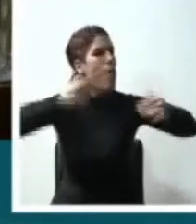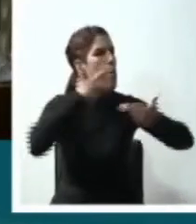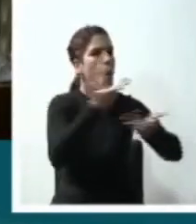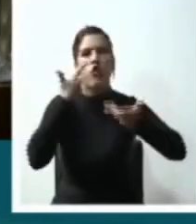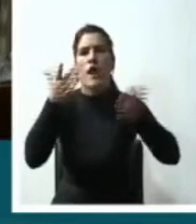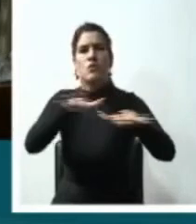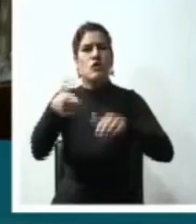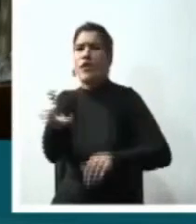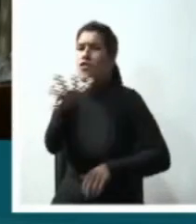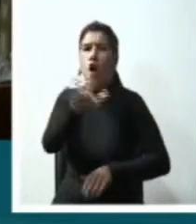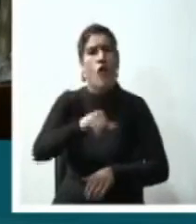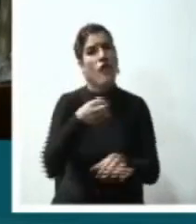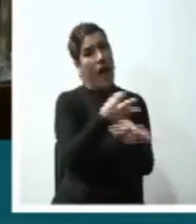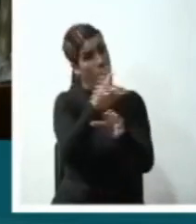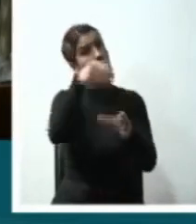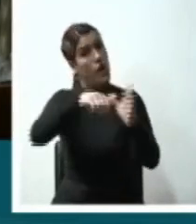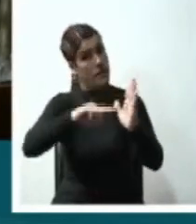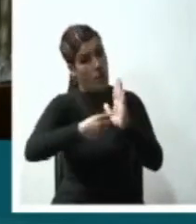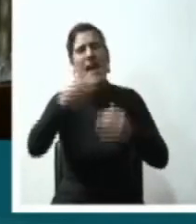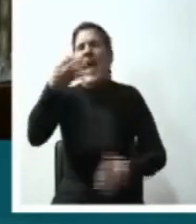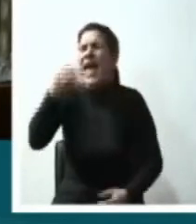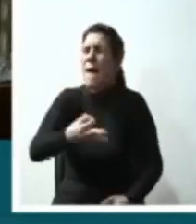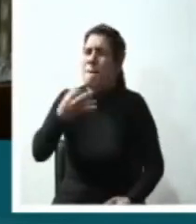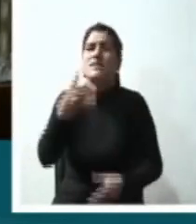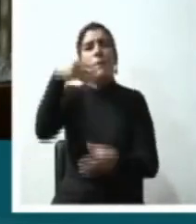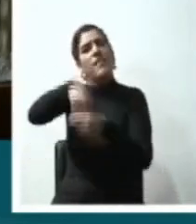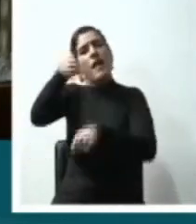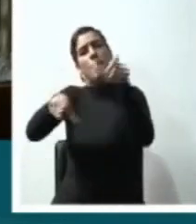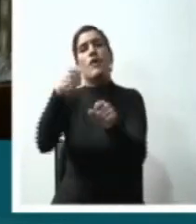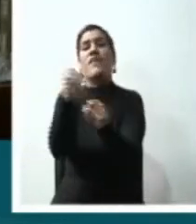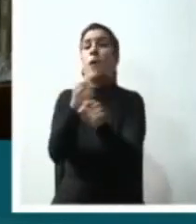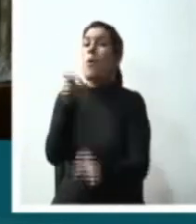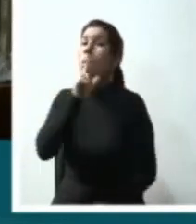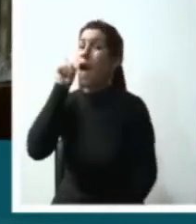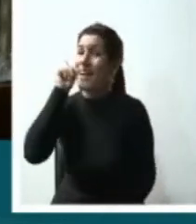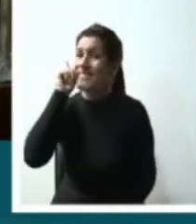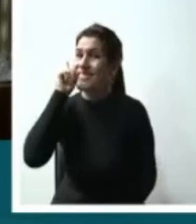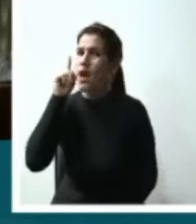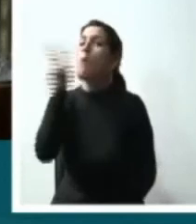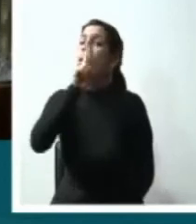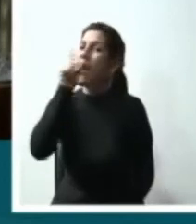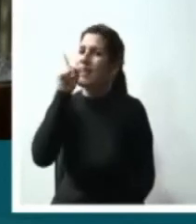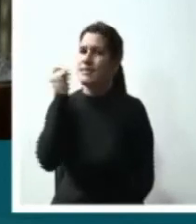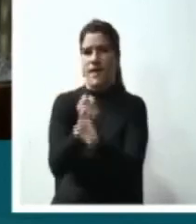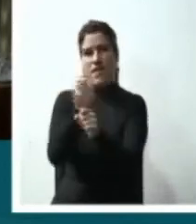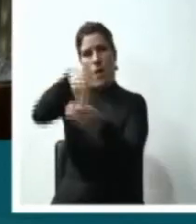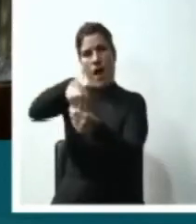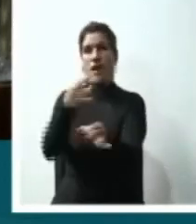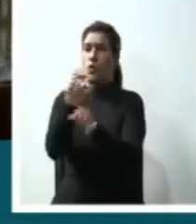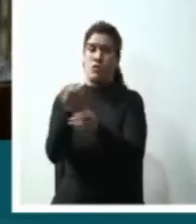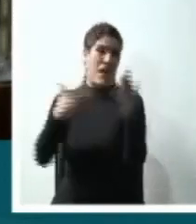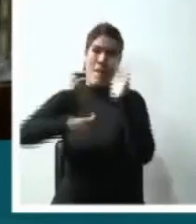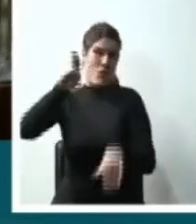educación en la ciudad de Buenos Aires y en particular de las trabajadoras de la educación, y hablo en femenino porque la mayoría somos